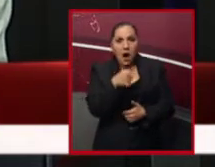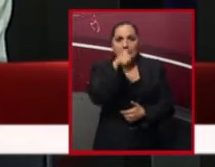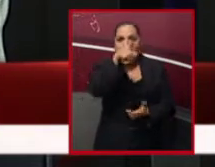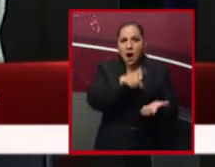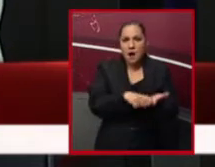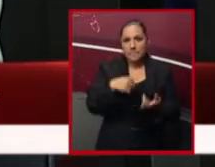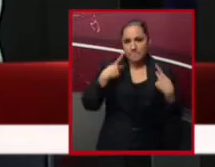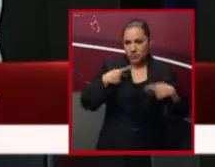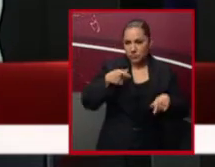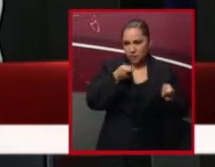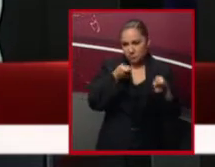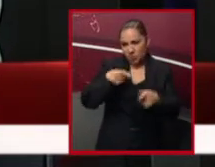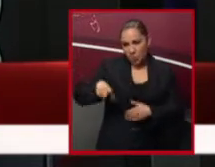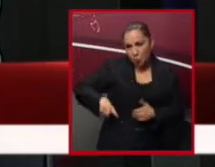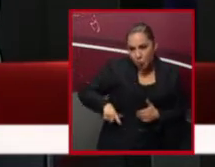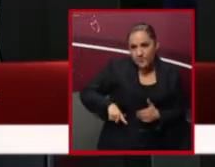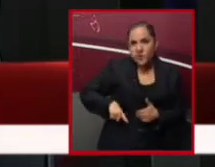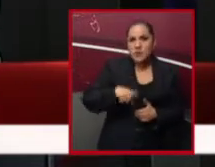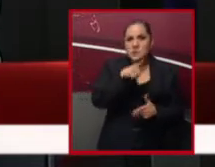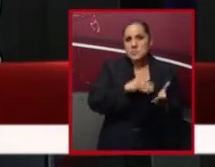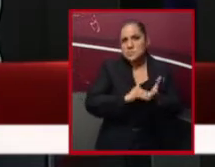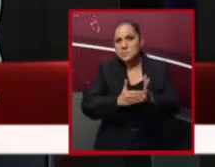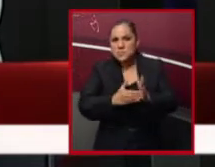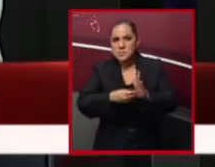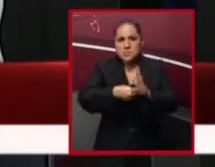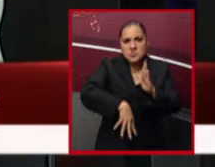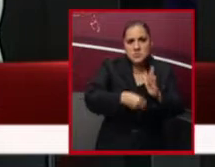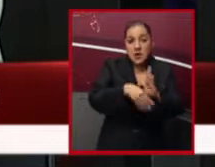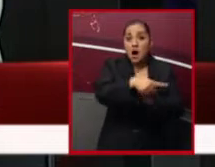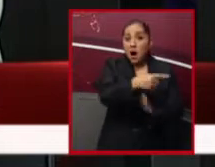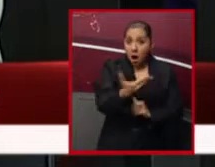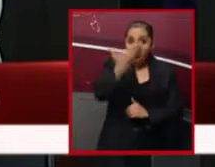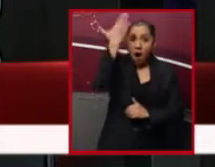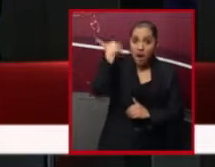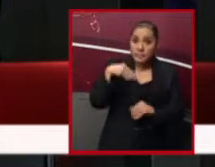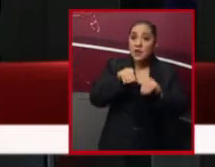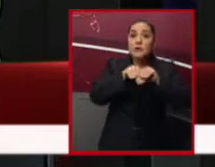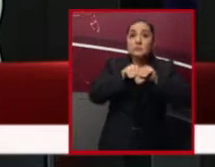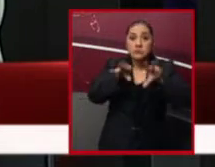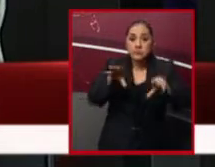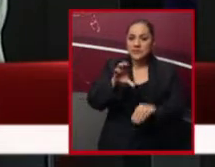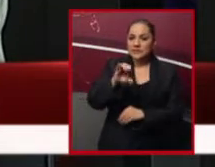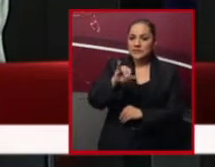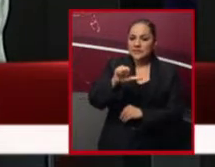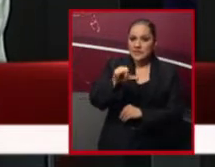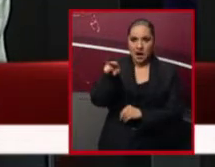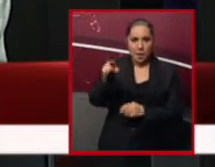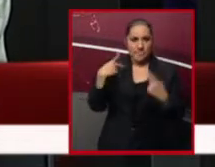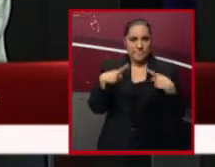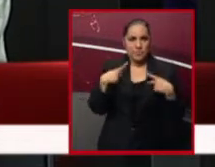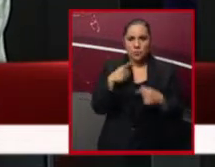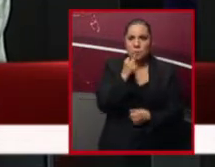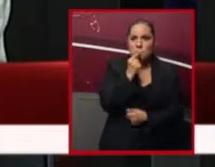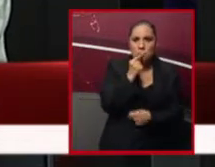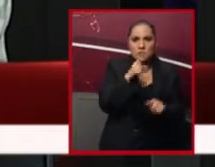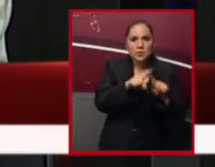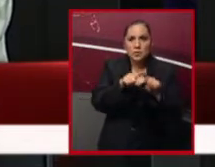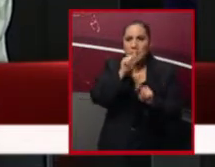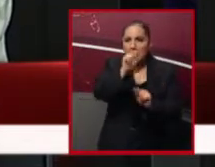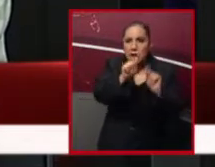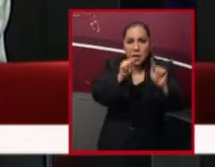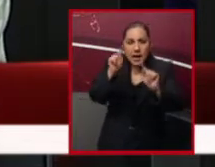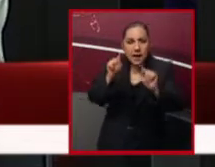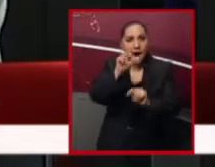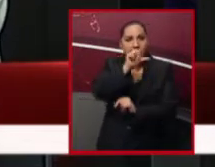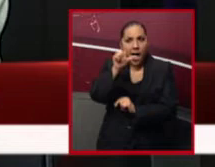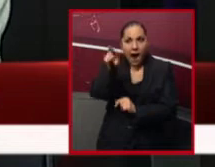gobernantes, o dio a conocer, por ejemplo, los nombres de los agentes de la CIA encargados de las actividades de